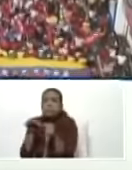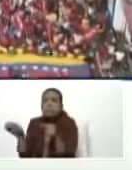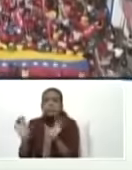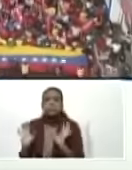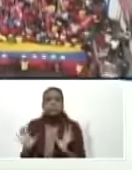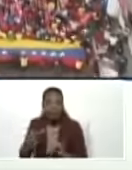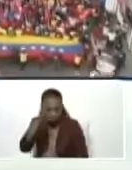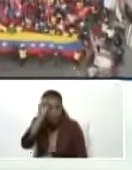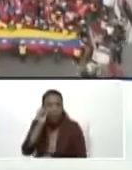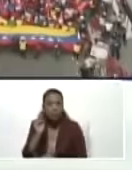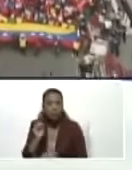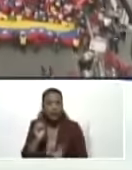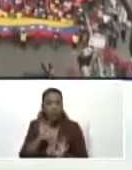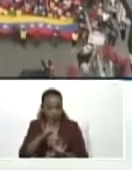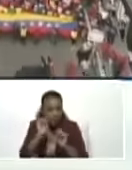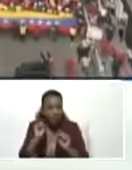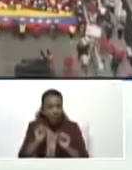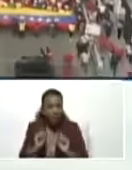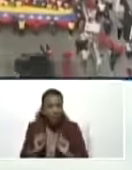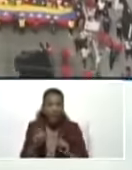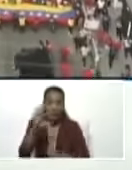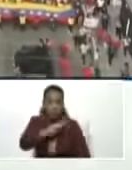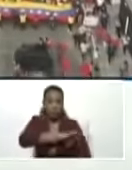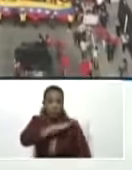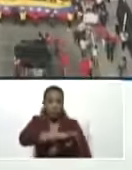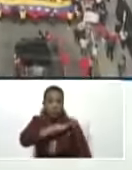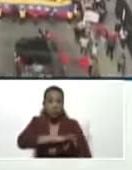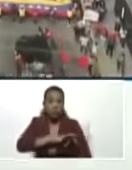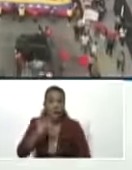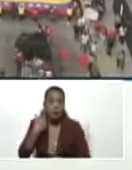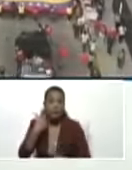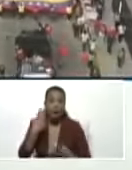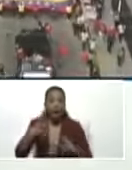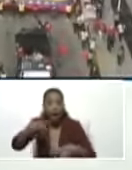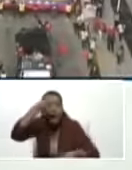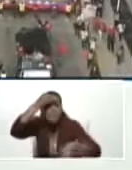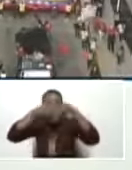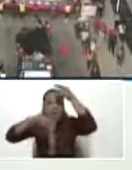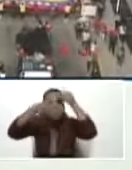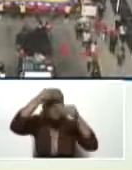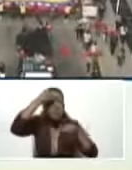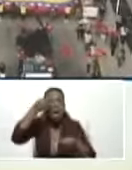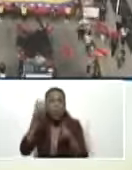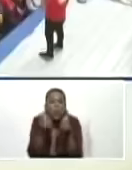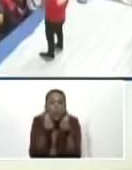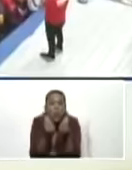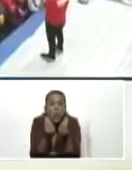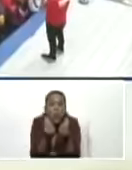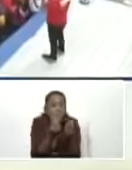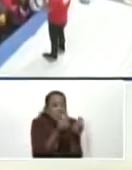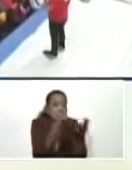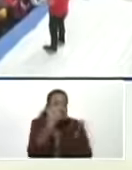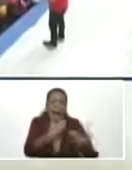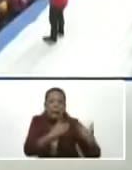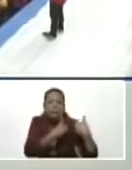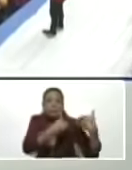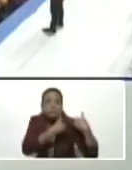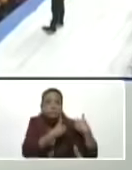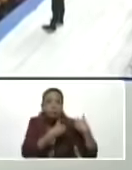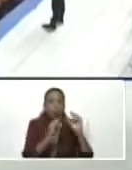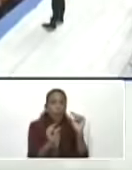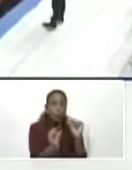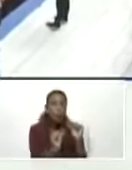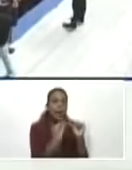Se entiende la fórmula, ¿verdad? En lo social estamos cada vez aprendiendo más a hacer muchísimo con